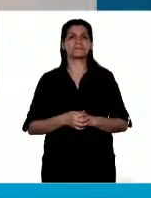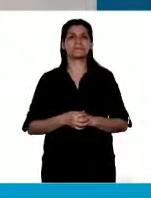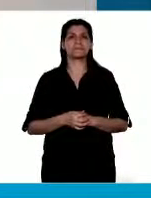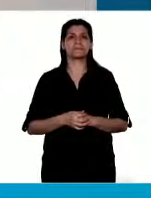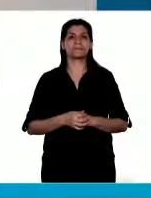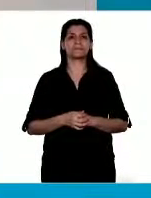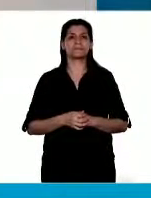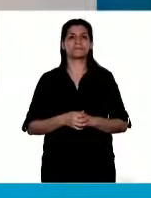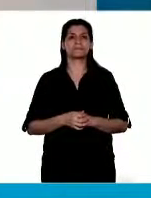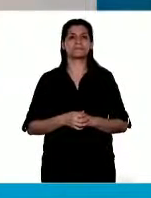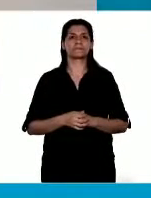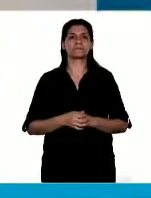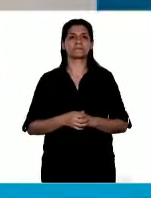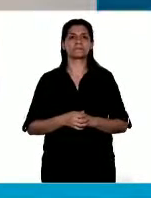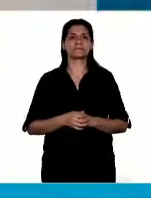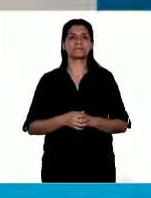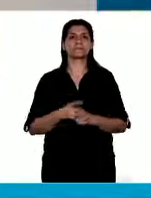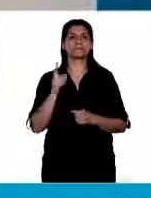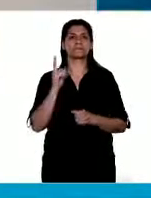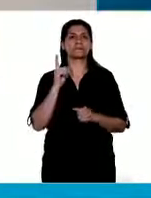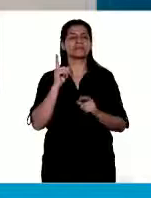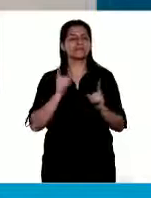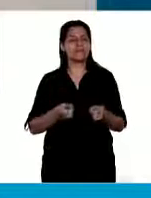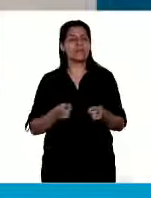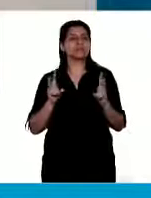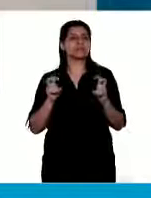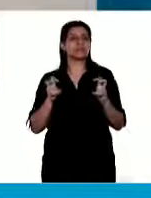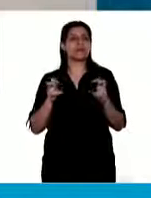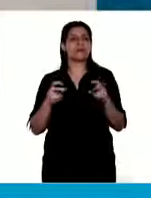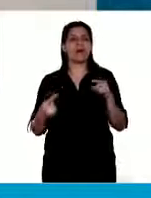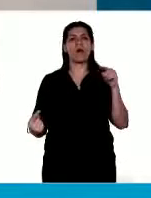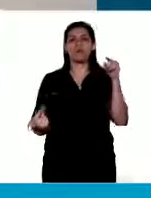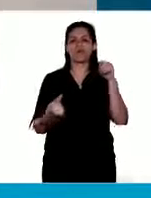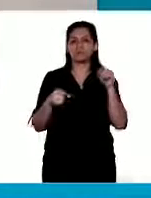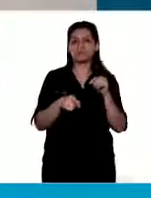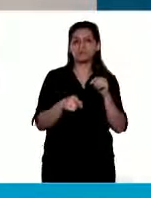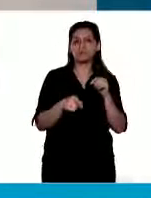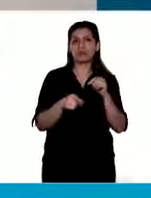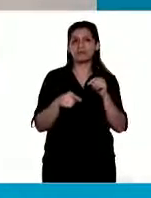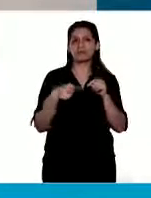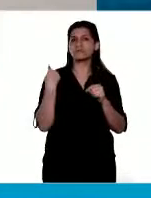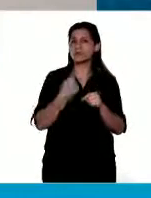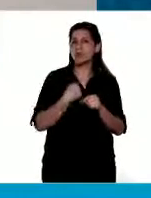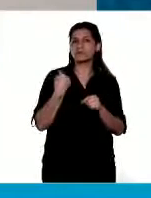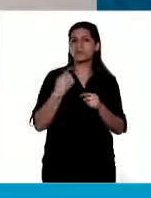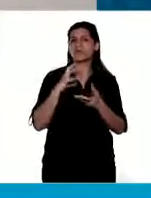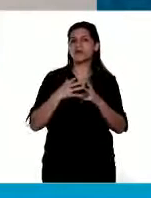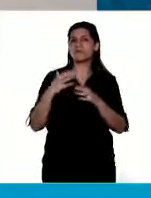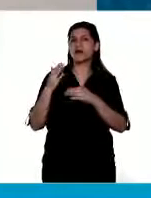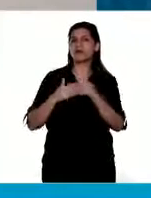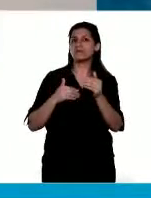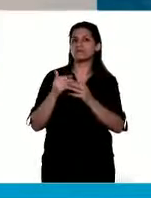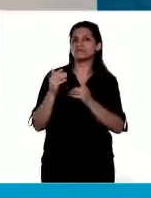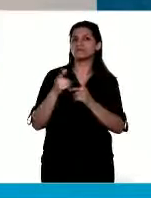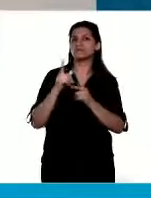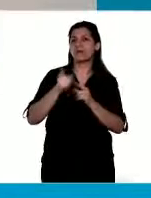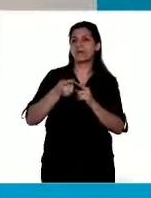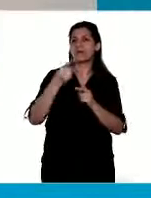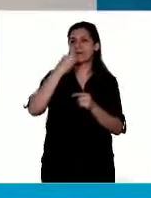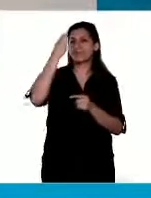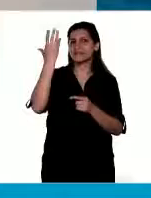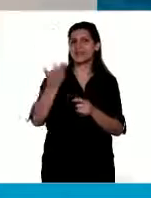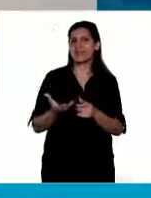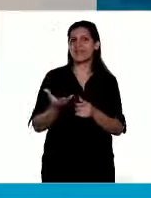Pero volviendo a la cuestión de ser oposición, lo somos, y creo que de una forma más constructiva de la que fue el hoy oficialismo, sin